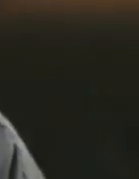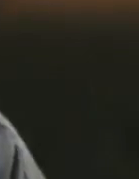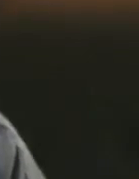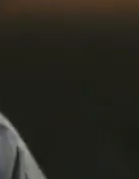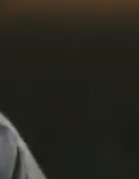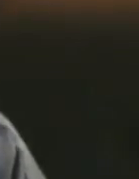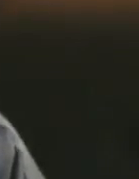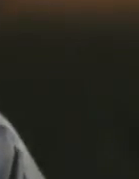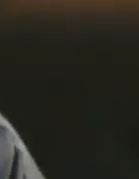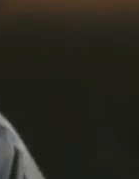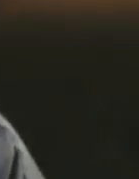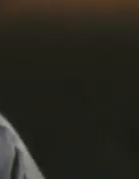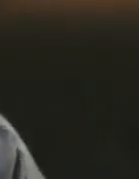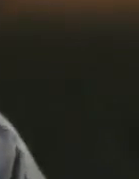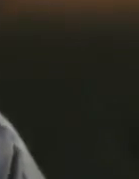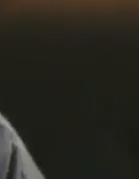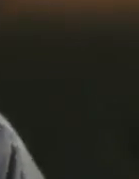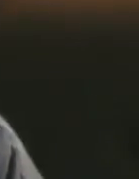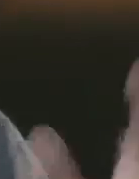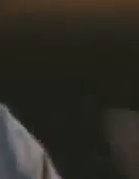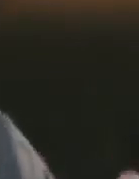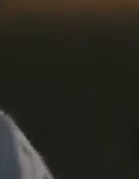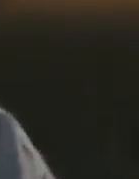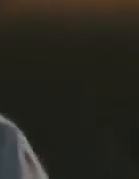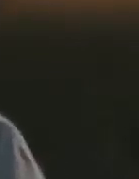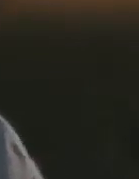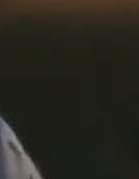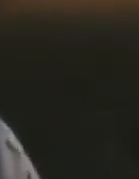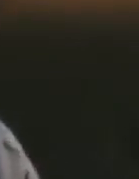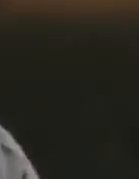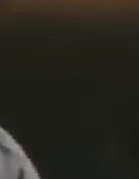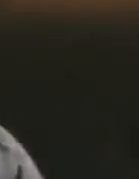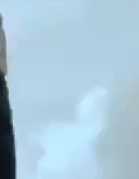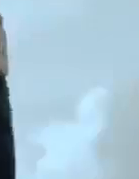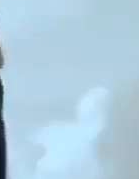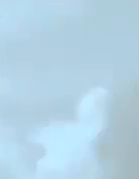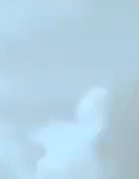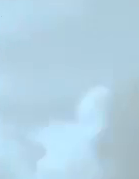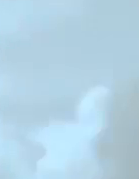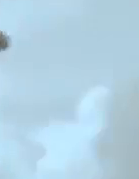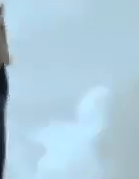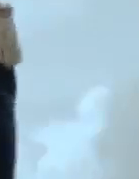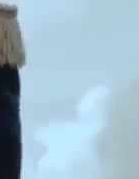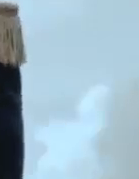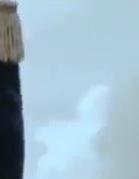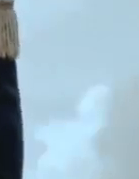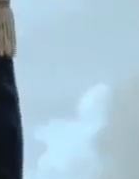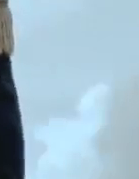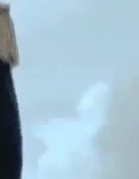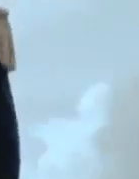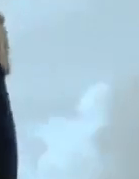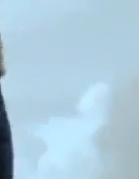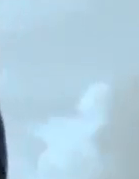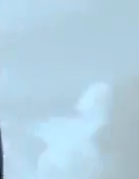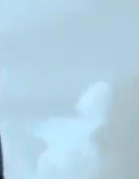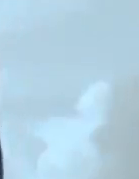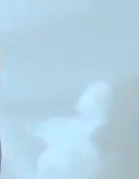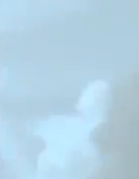entiendan que Carabobo es una historia que les pertenece. Ese era el gran reto de esta serie. ¡Venceremos